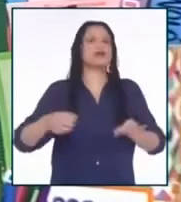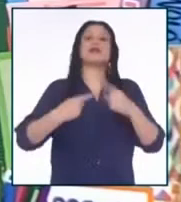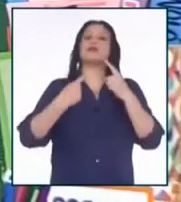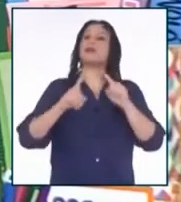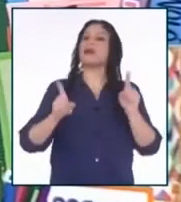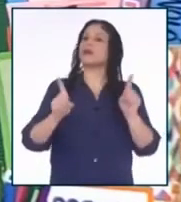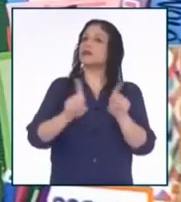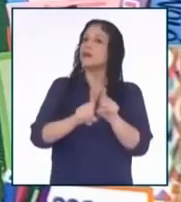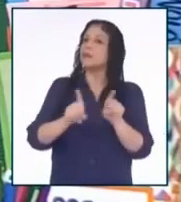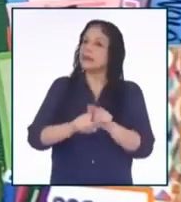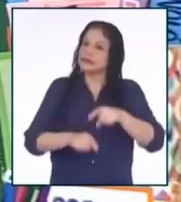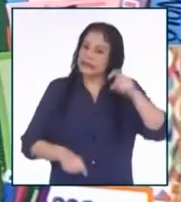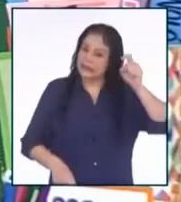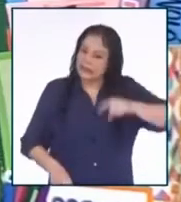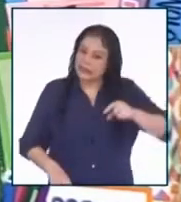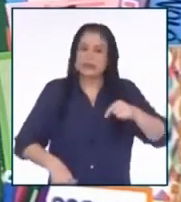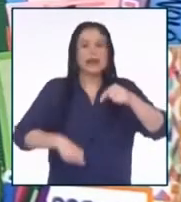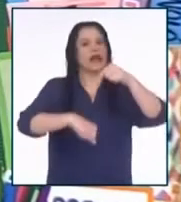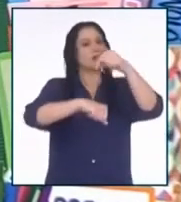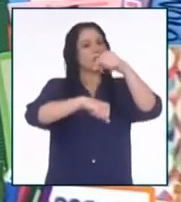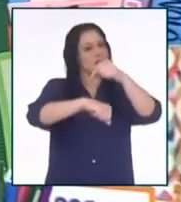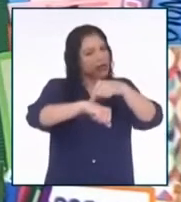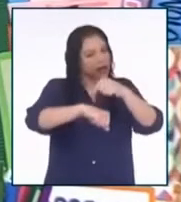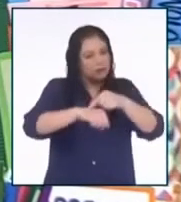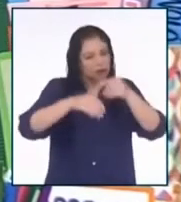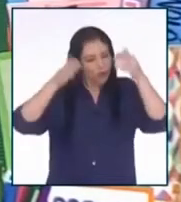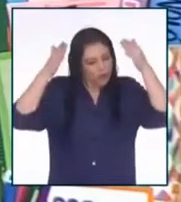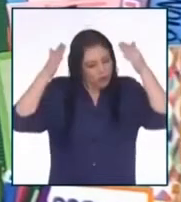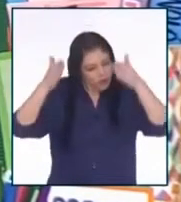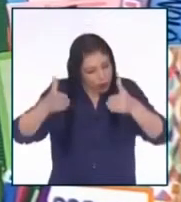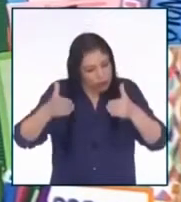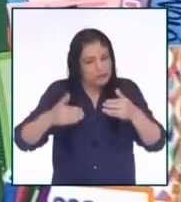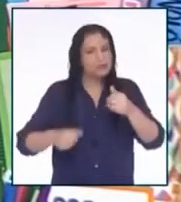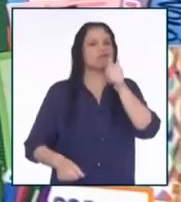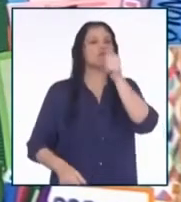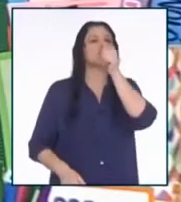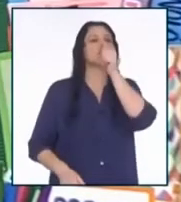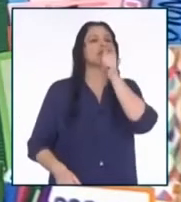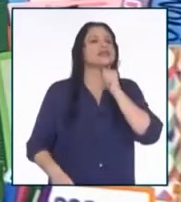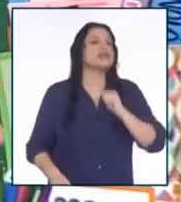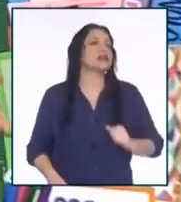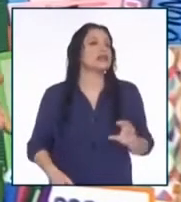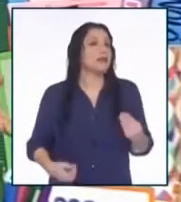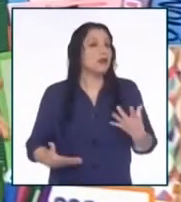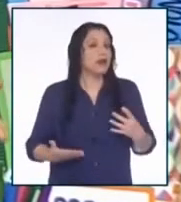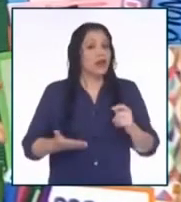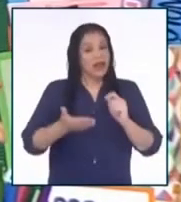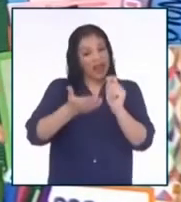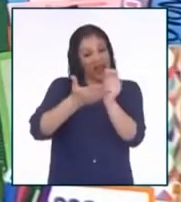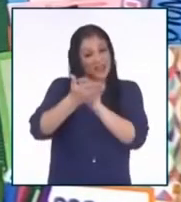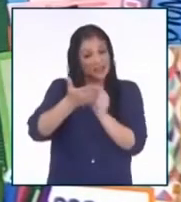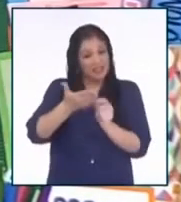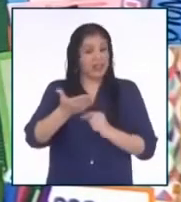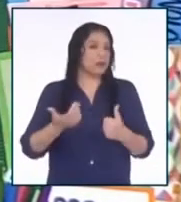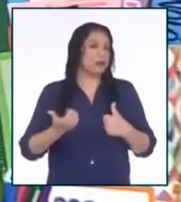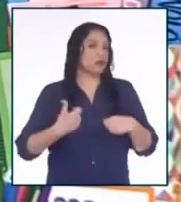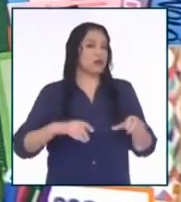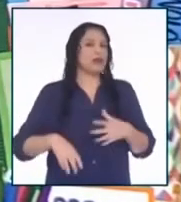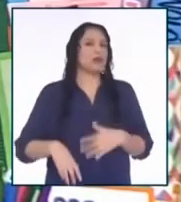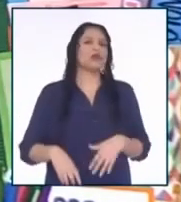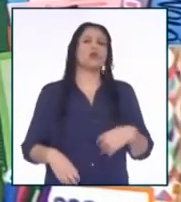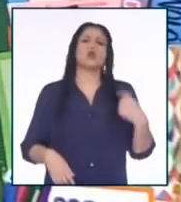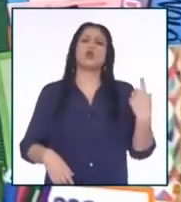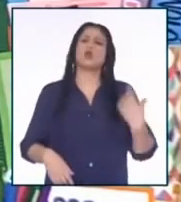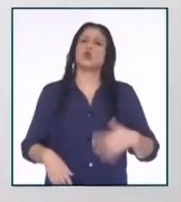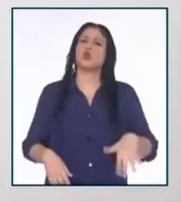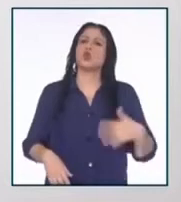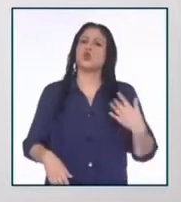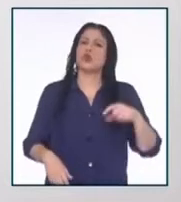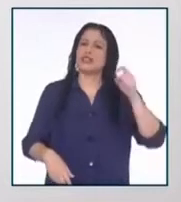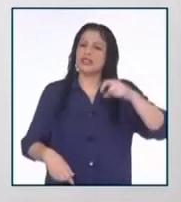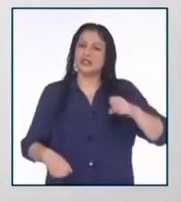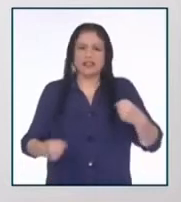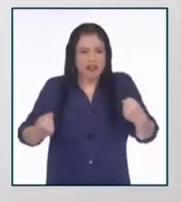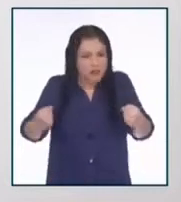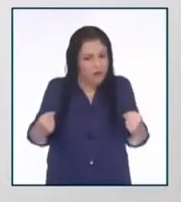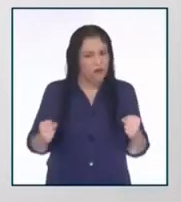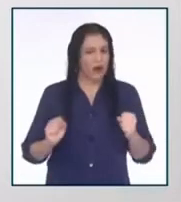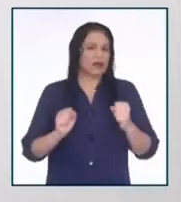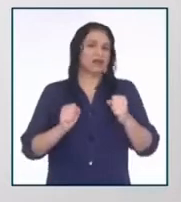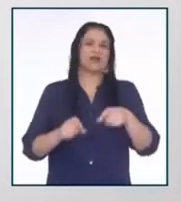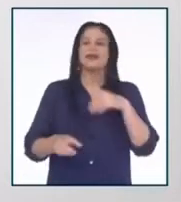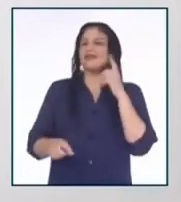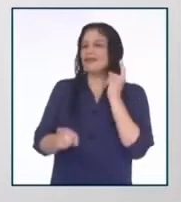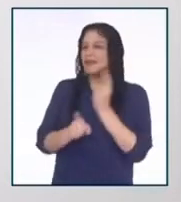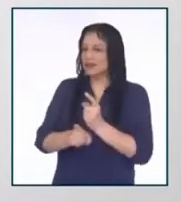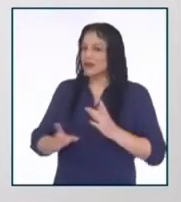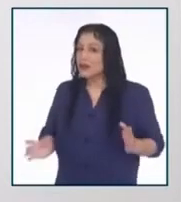pero también se requiere tiempo, dedicación y paciencia, porque escribir es una actividad que demanda esfuerzo. Así es,